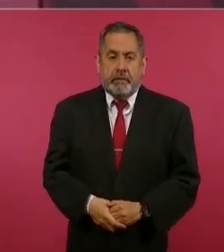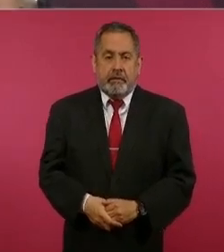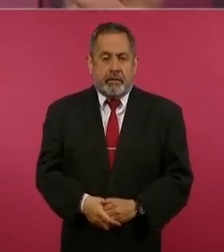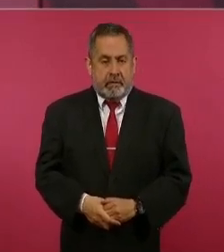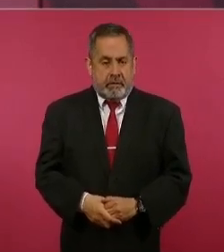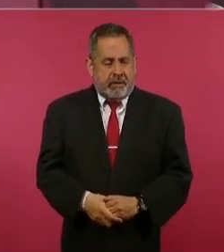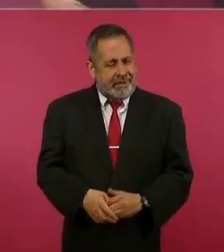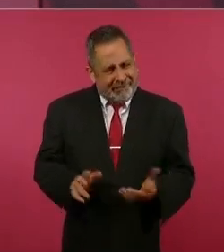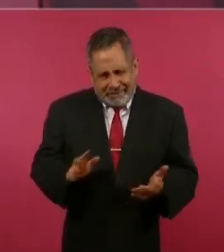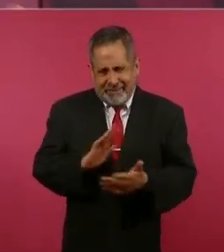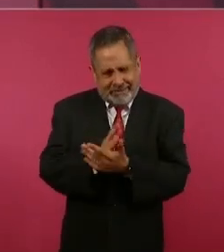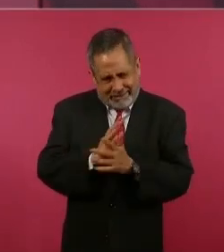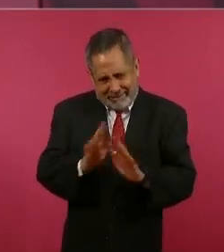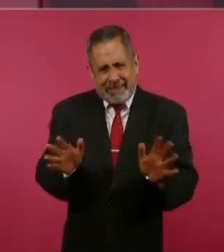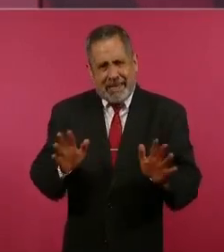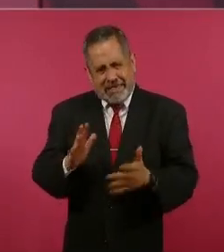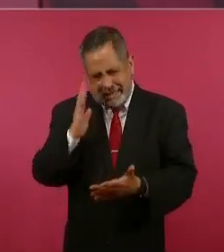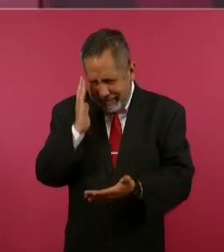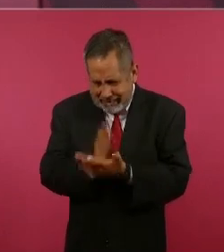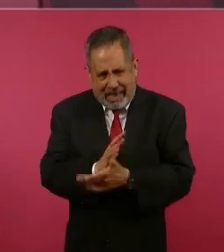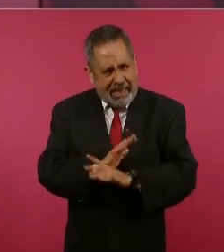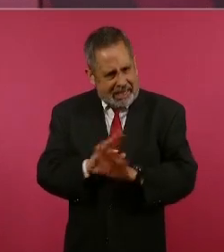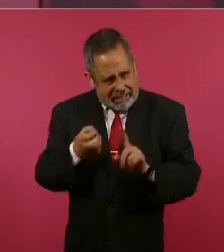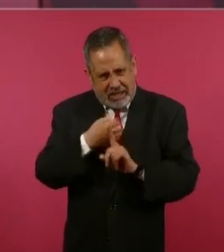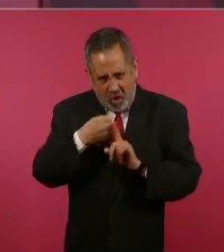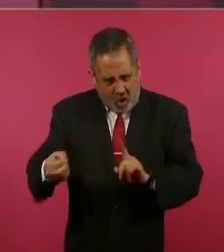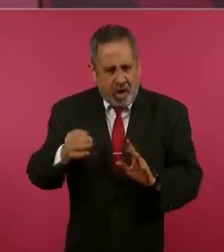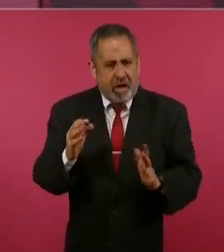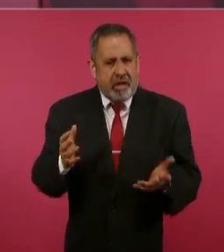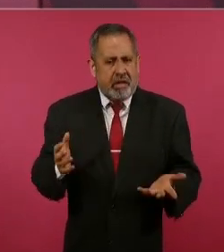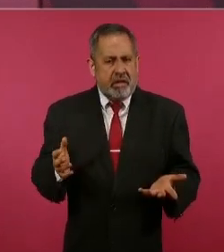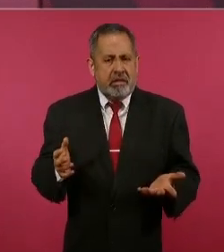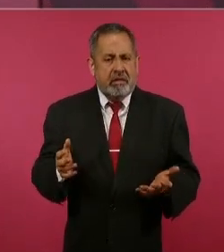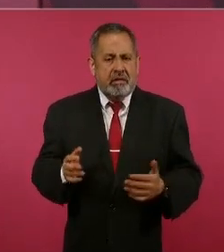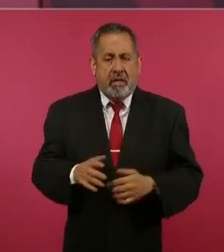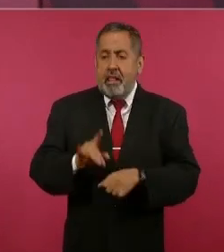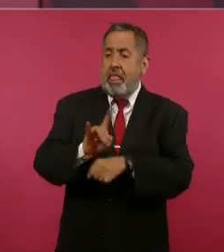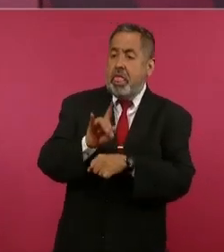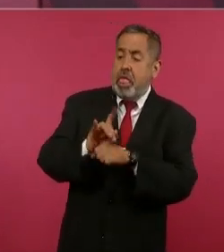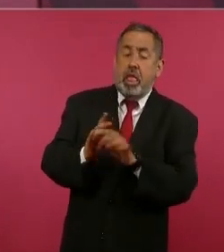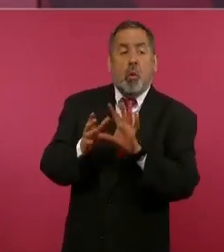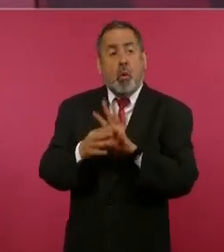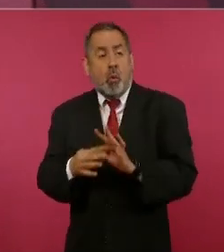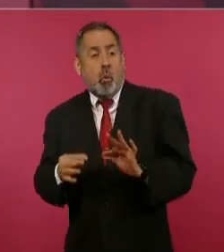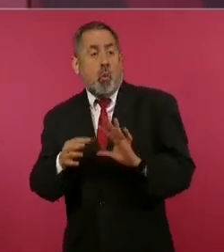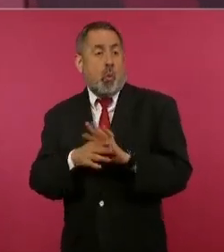Entonces, como que ya basta, ¿no?, de simulación,